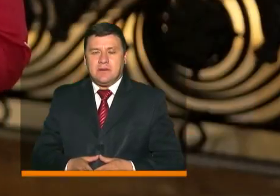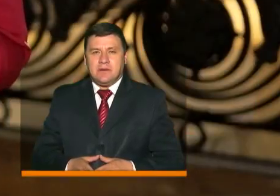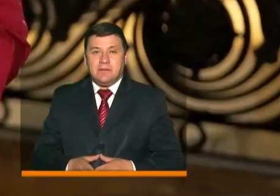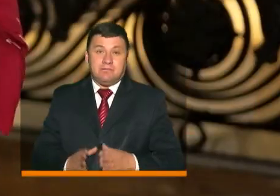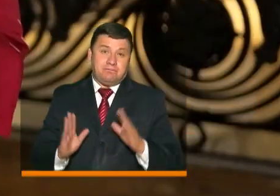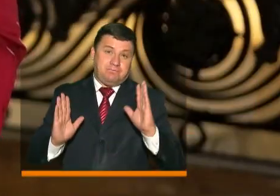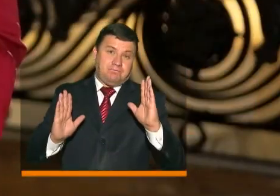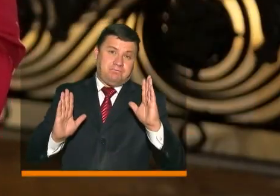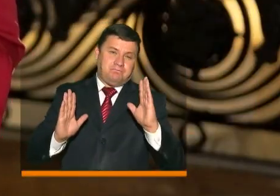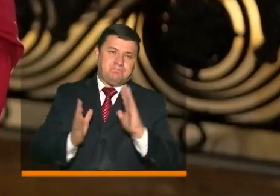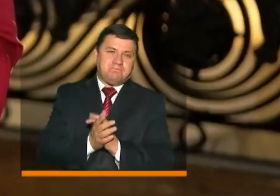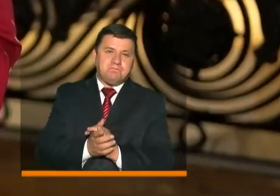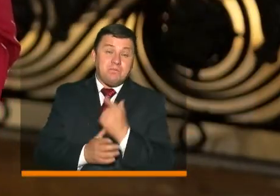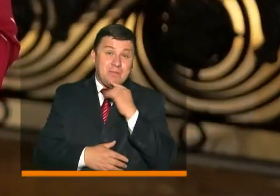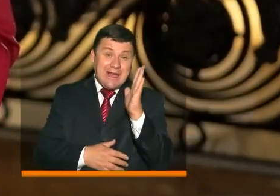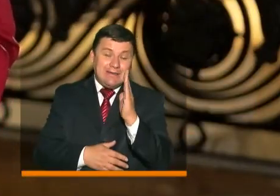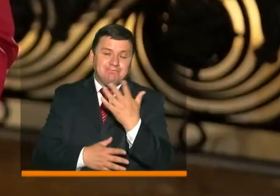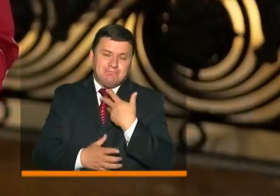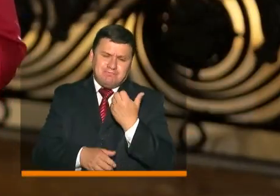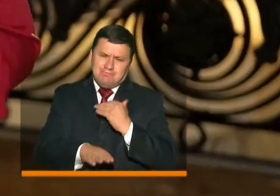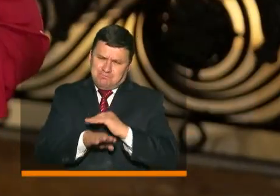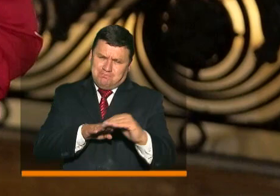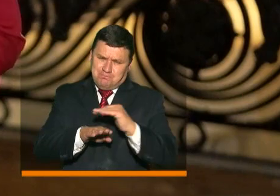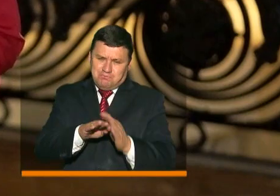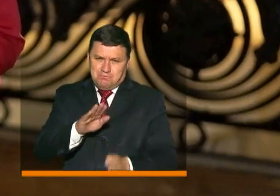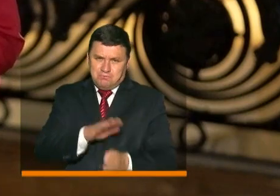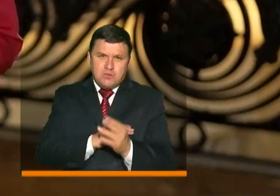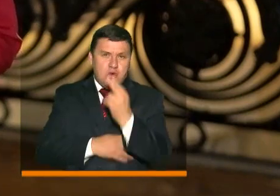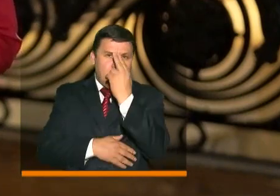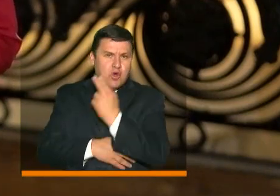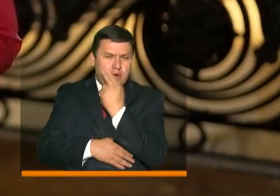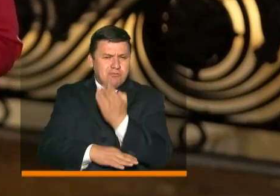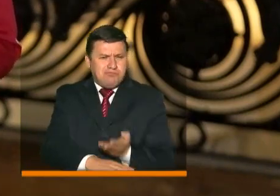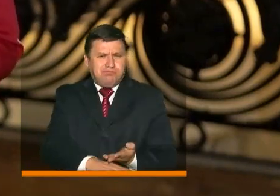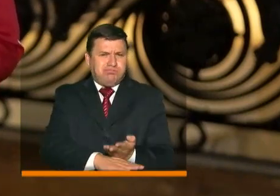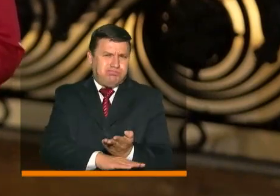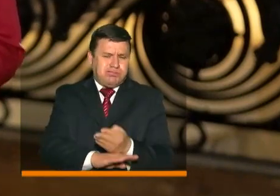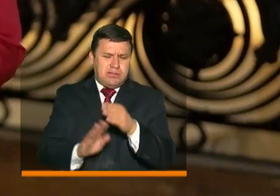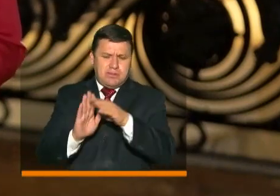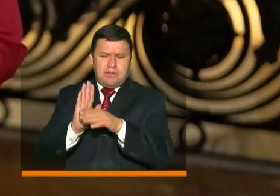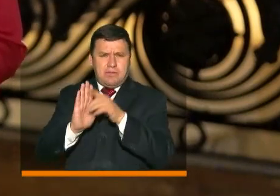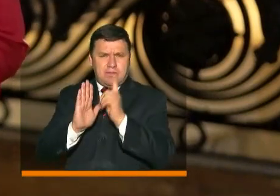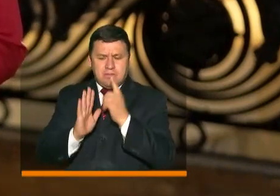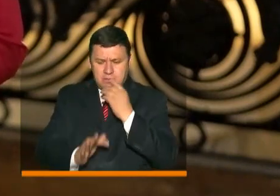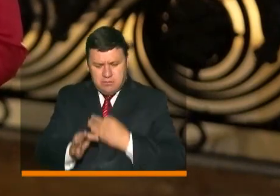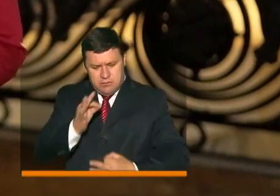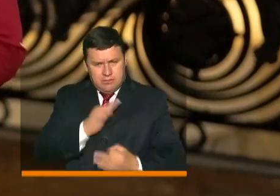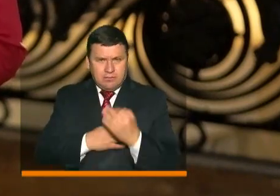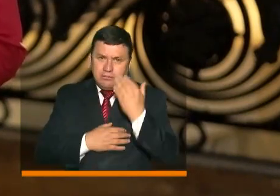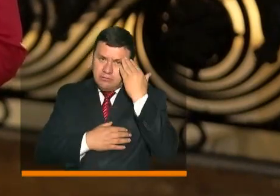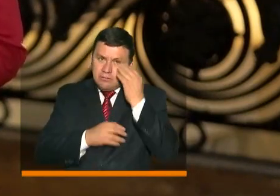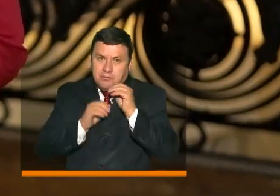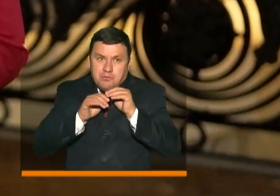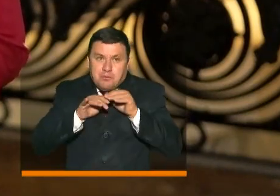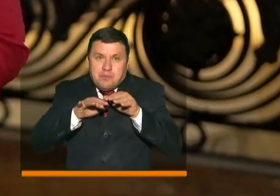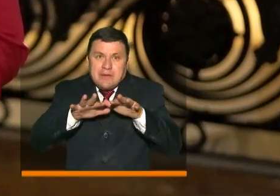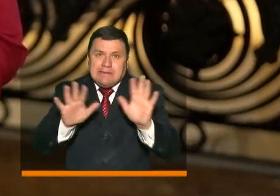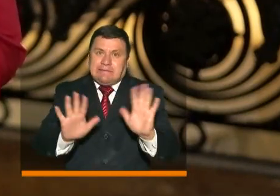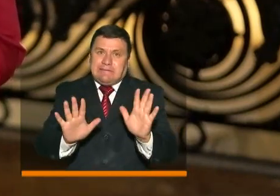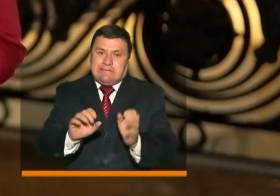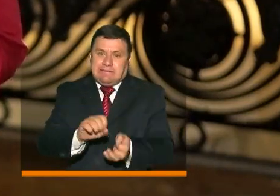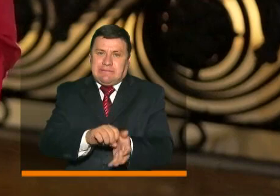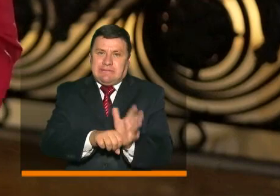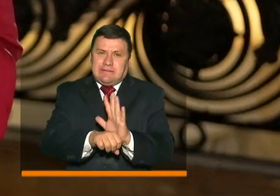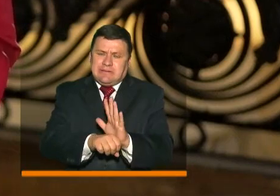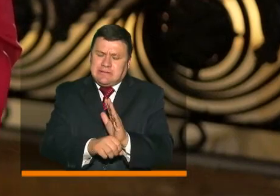Antes de despedirnos, queremos seguir invitándolos a continuar cumpliendo rigurosamente las medidas de autocuidado para evitar la propagación del